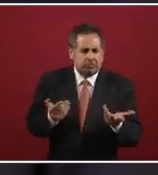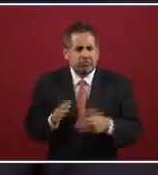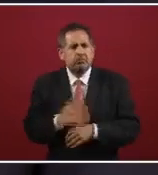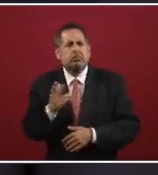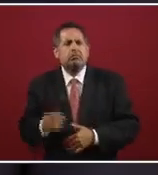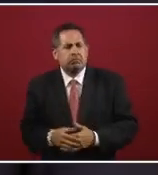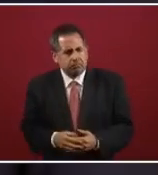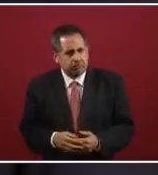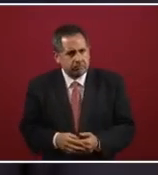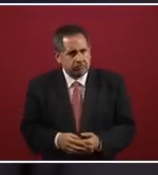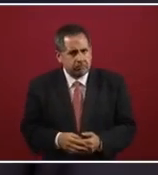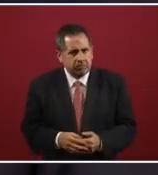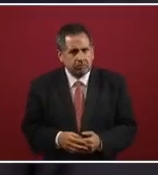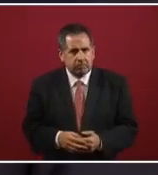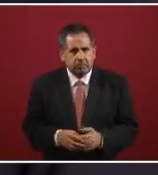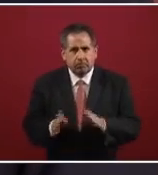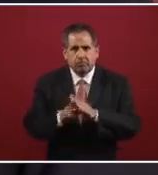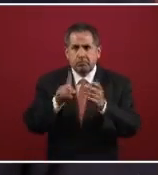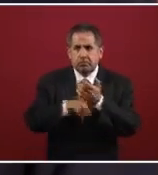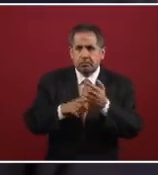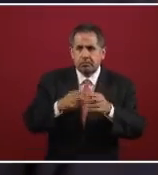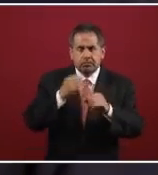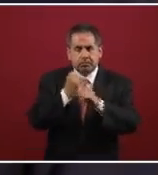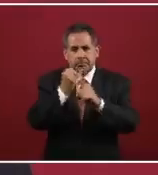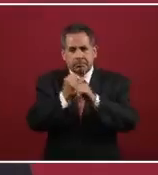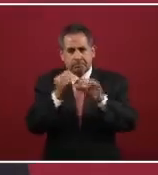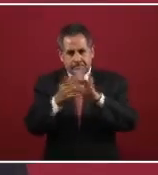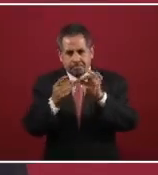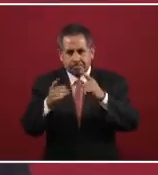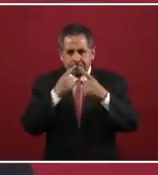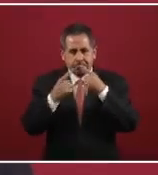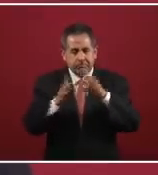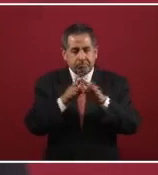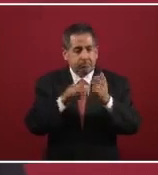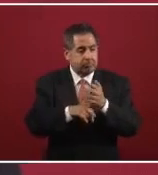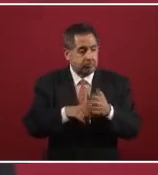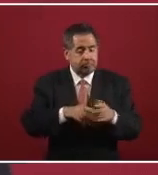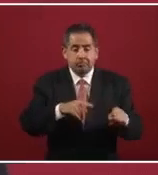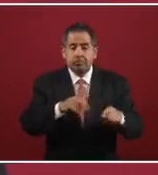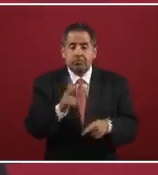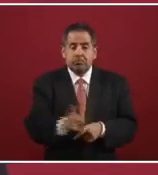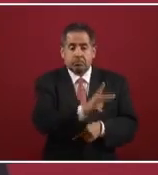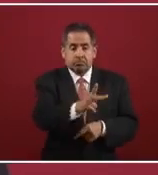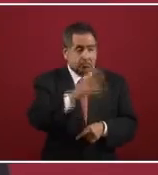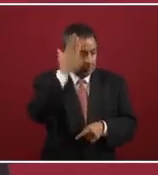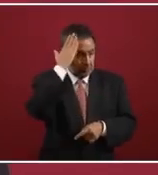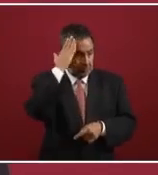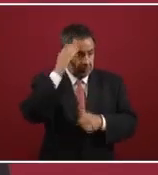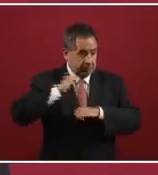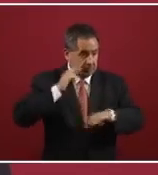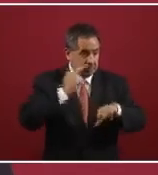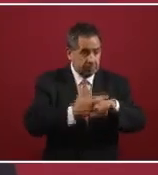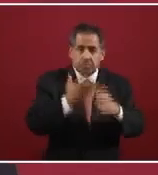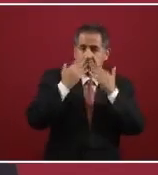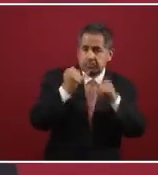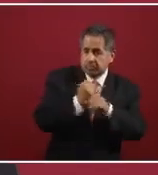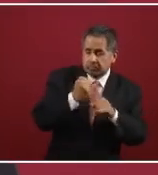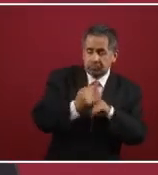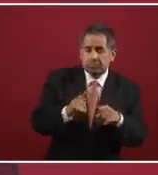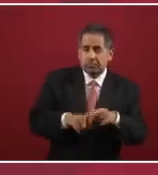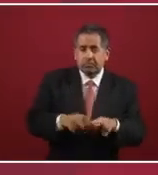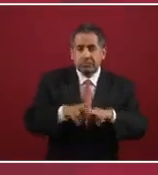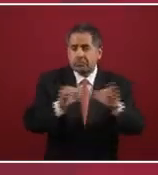de que no hay internet ni siquiera en las cabeceras municipales ni